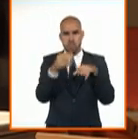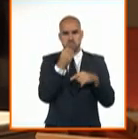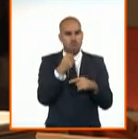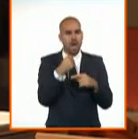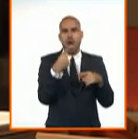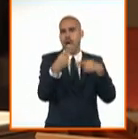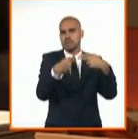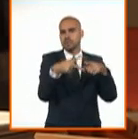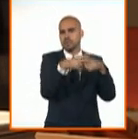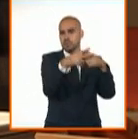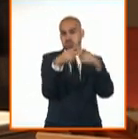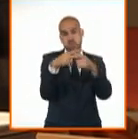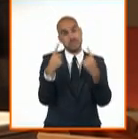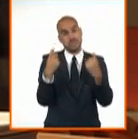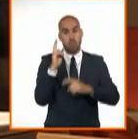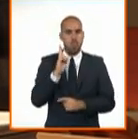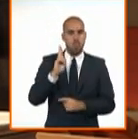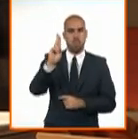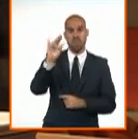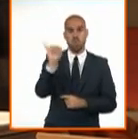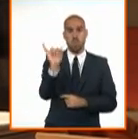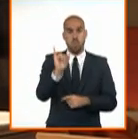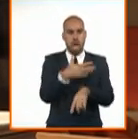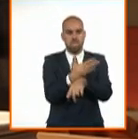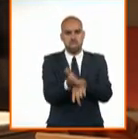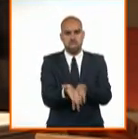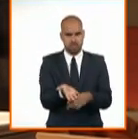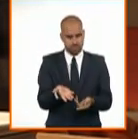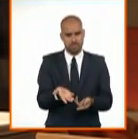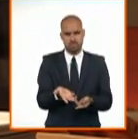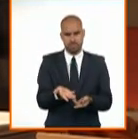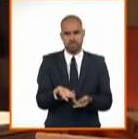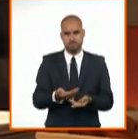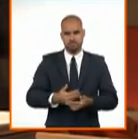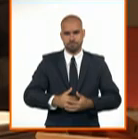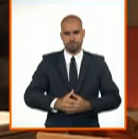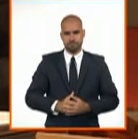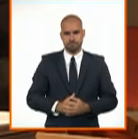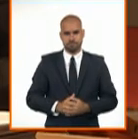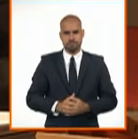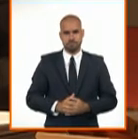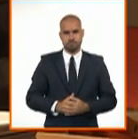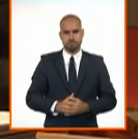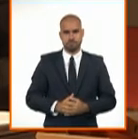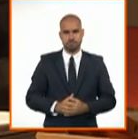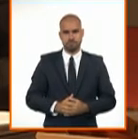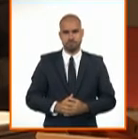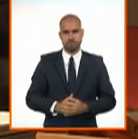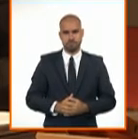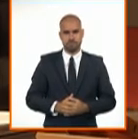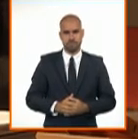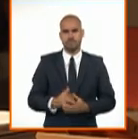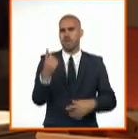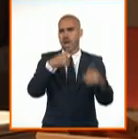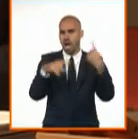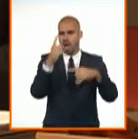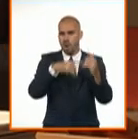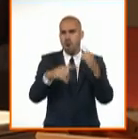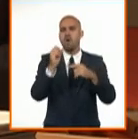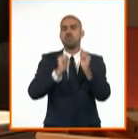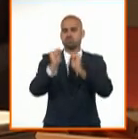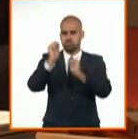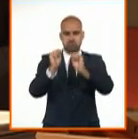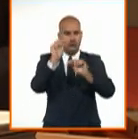necesario que ya estaban pendientes que están postergados a un grupo de plantas termoeléctricas y por lo